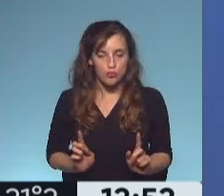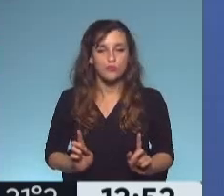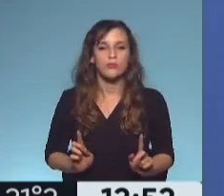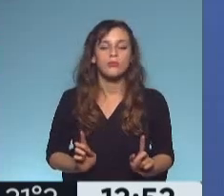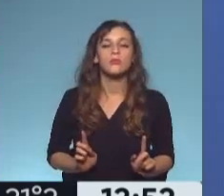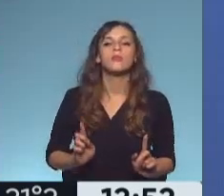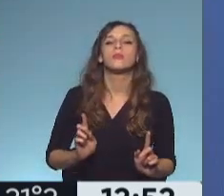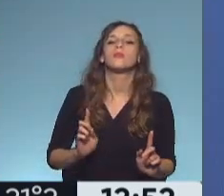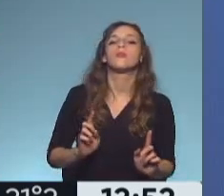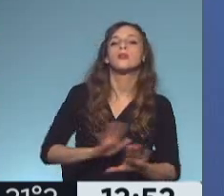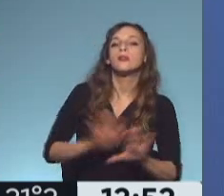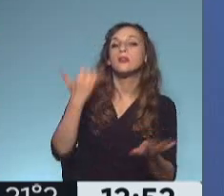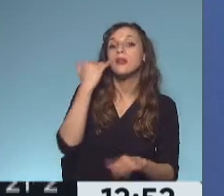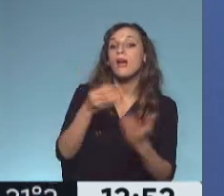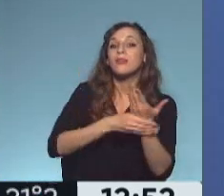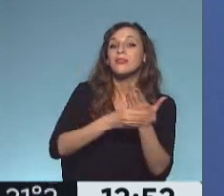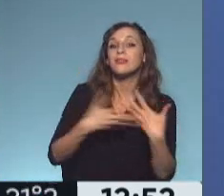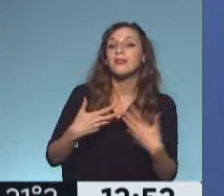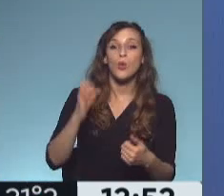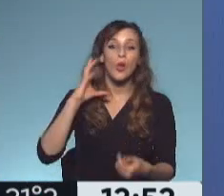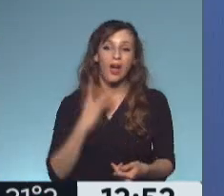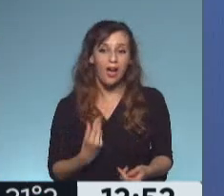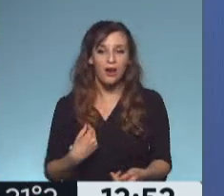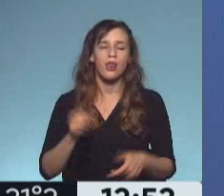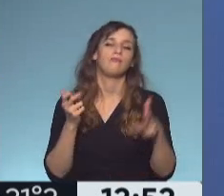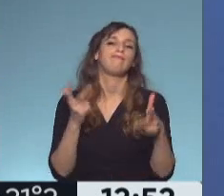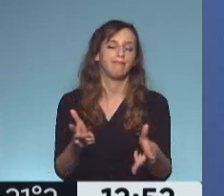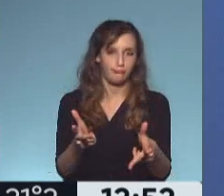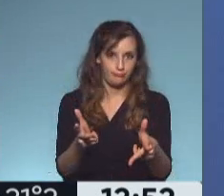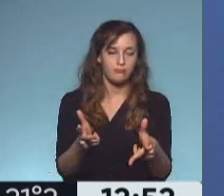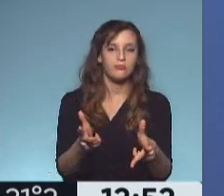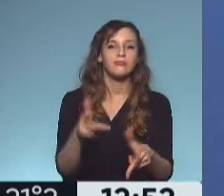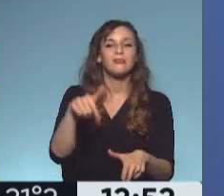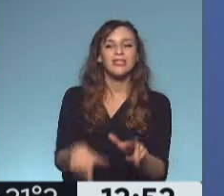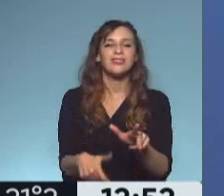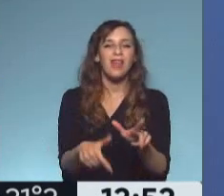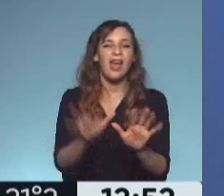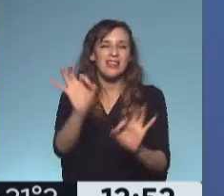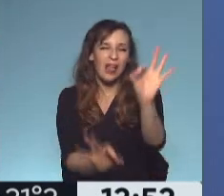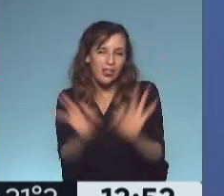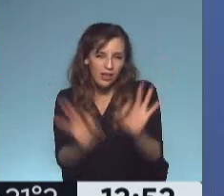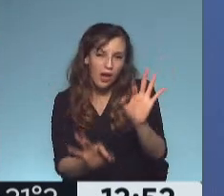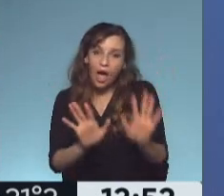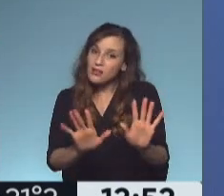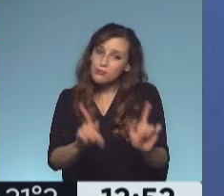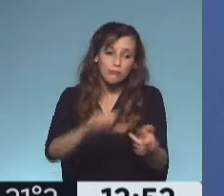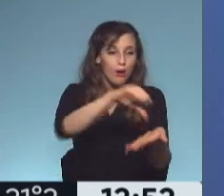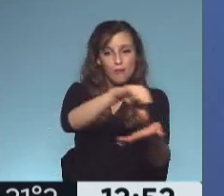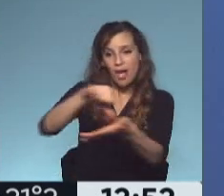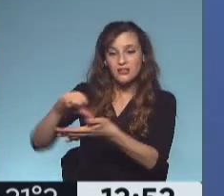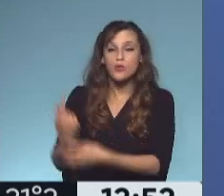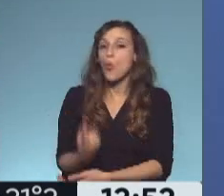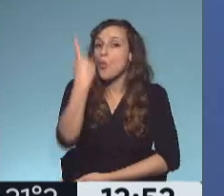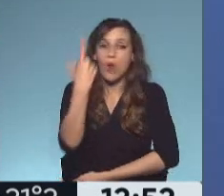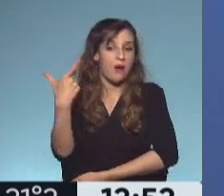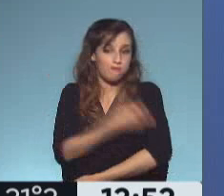últimos días y lo anunció la ministra de Salud, Carla Bisotti, es una estrategia que se está adoptando en muchísimos países con bastante éxito,